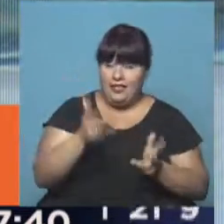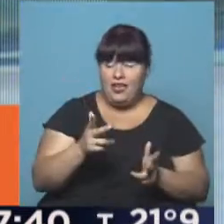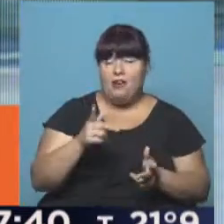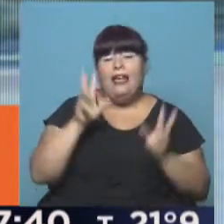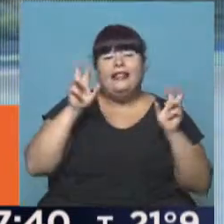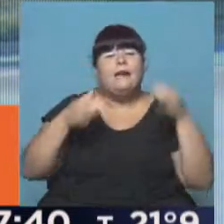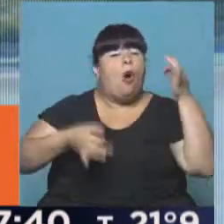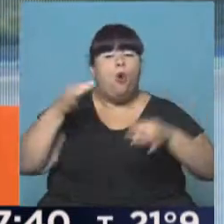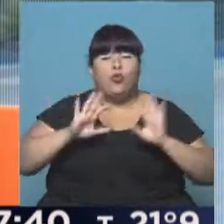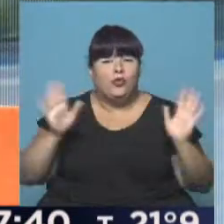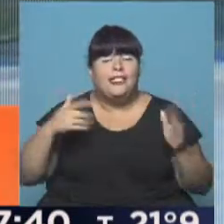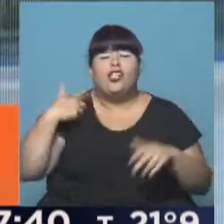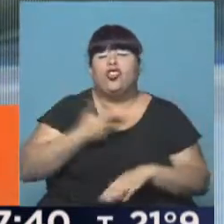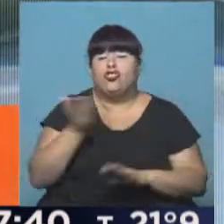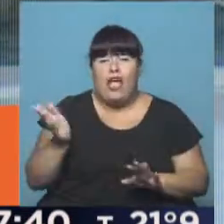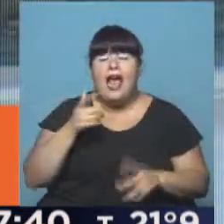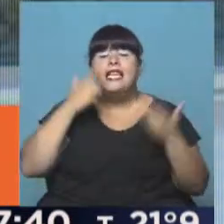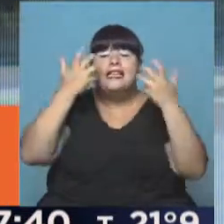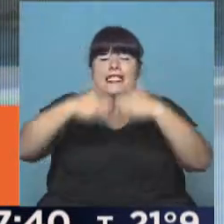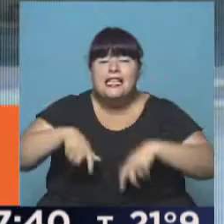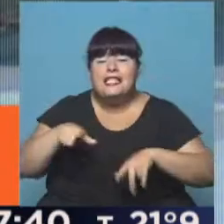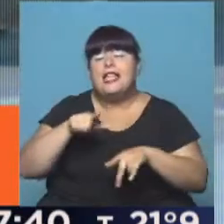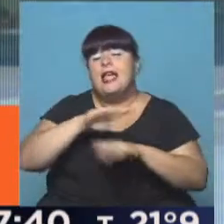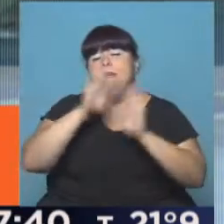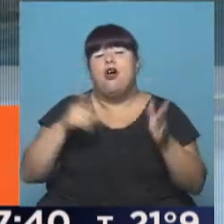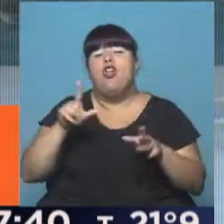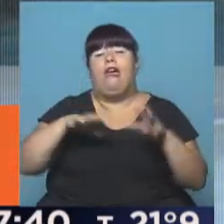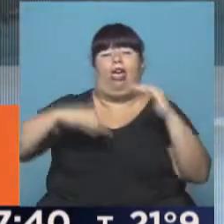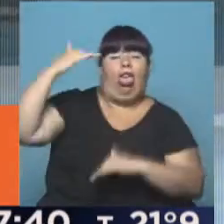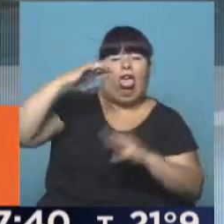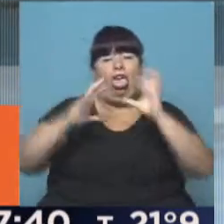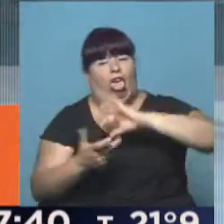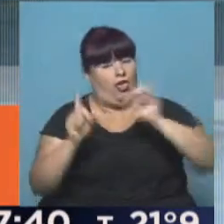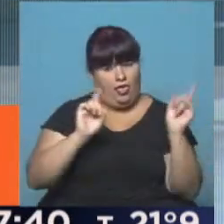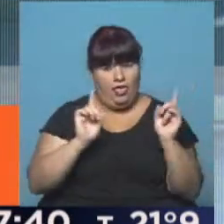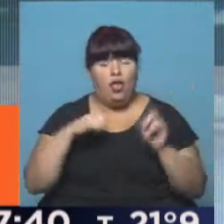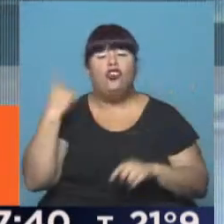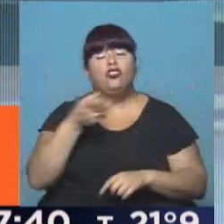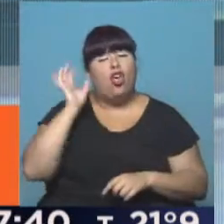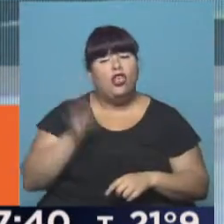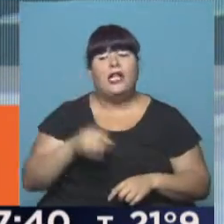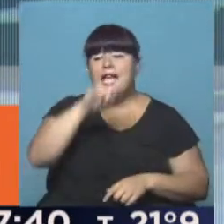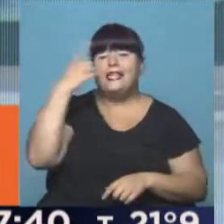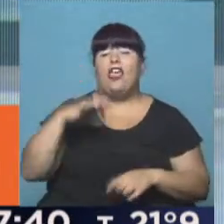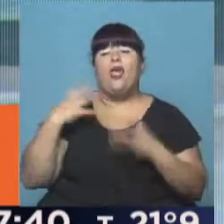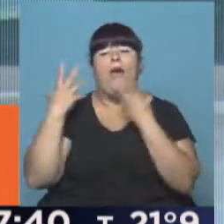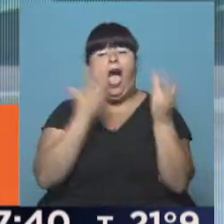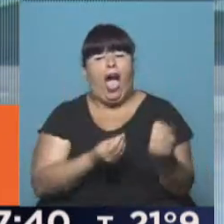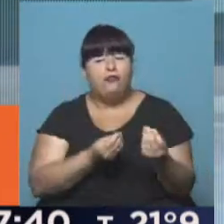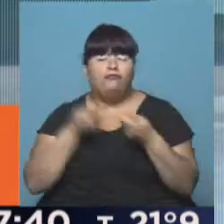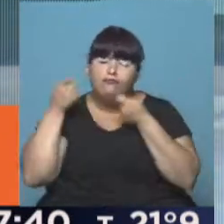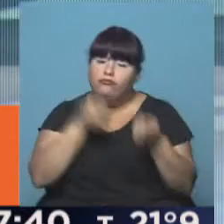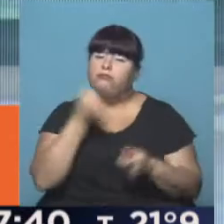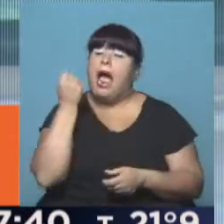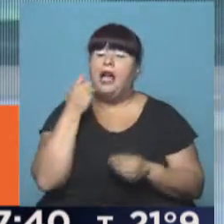una cuestión de justicia social, que el sistema no se distorsione. Todos sabemos que el Estado tiene que ayudar y poner el hombro,